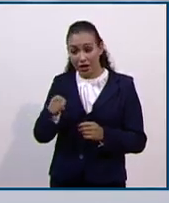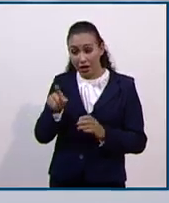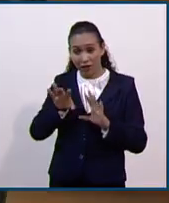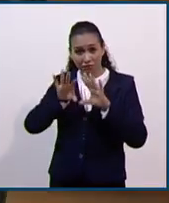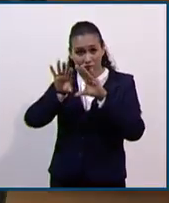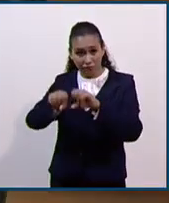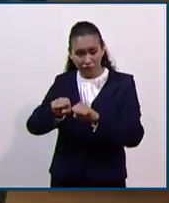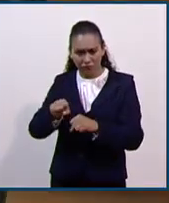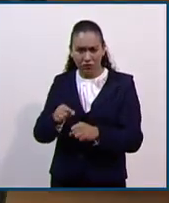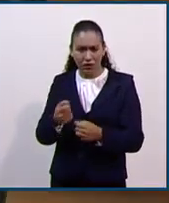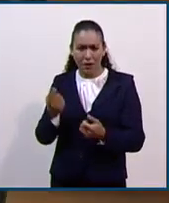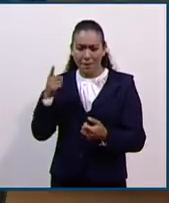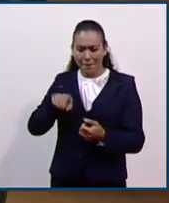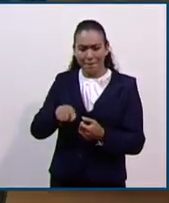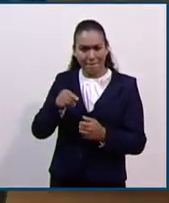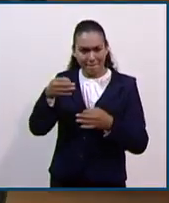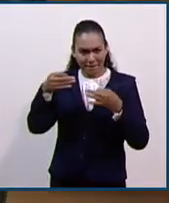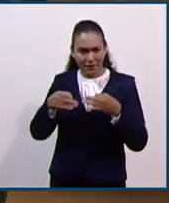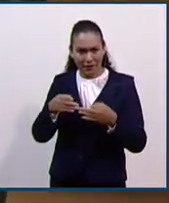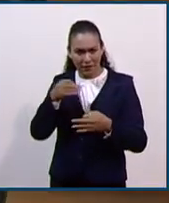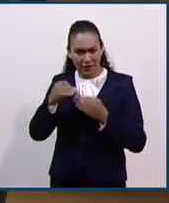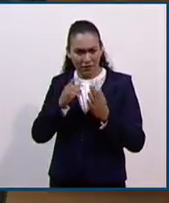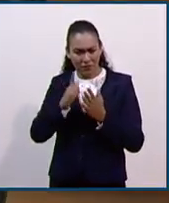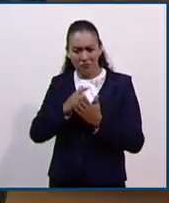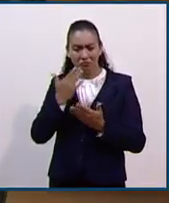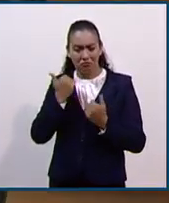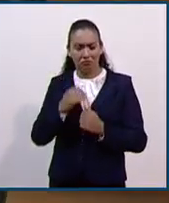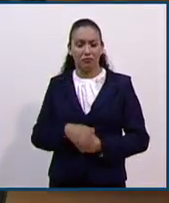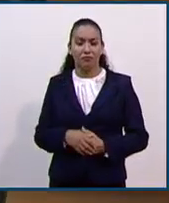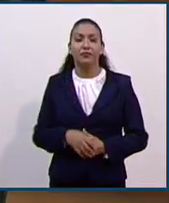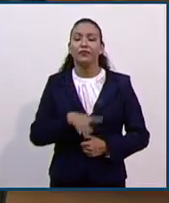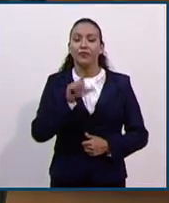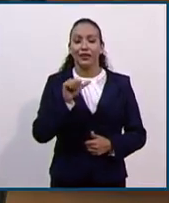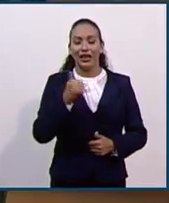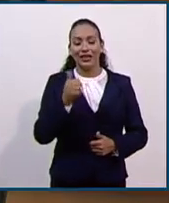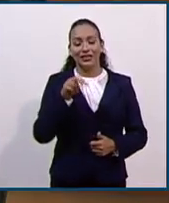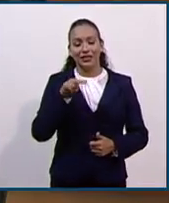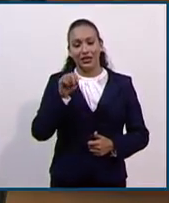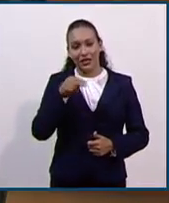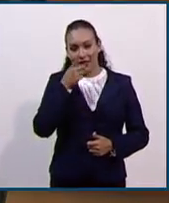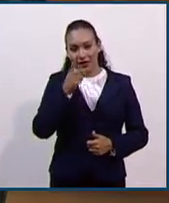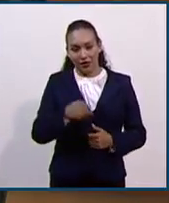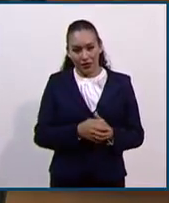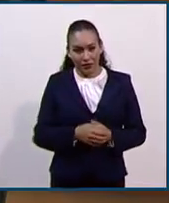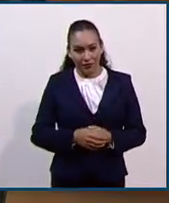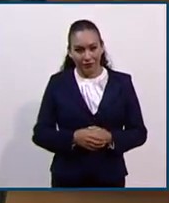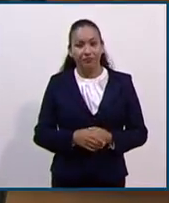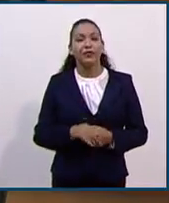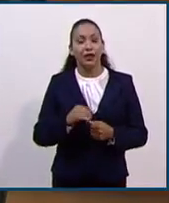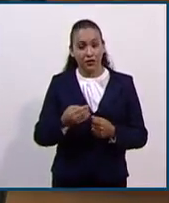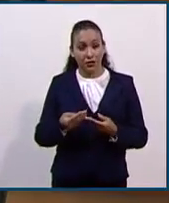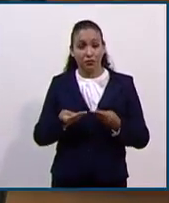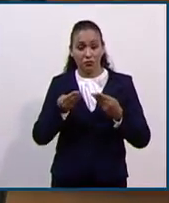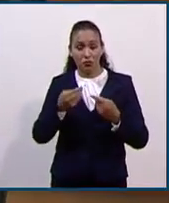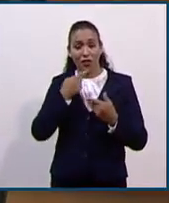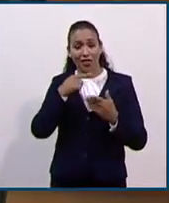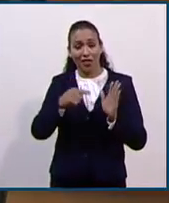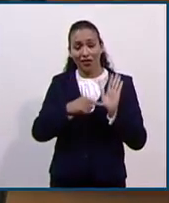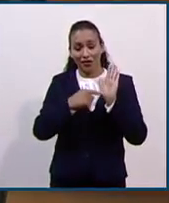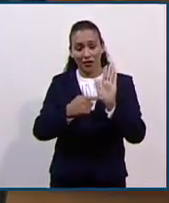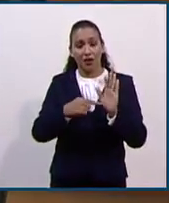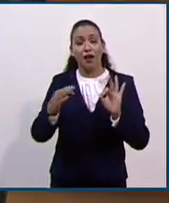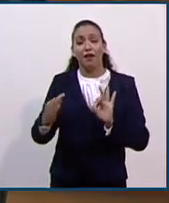contra. Durante la sesión, la magistrada Yanine Otálora Ramalasí anunció que presentó una denuncia ante las